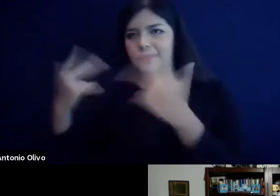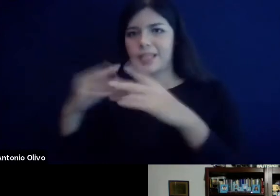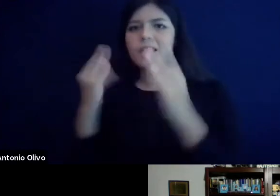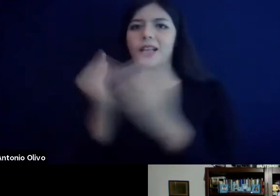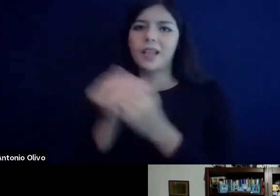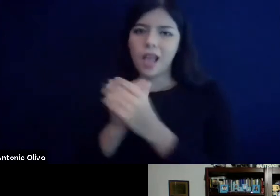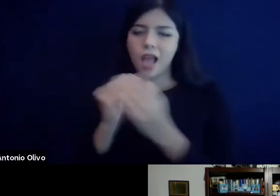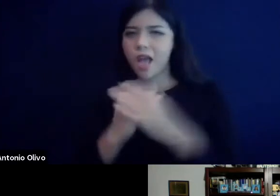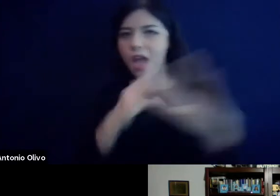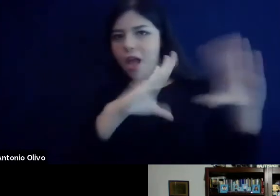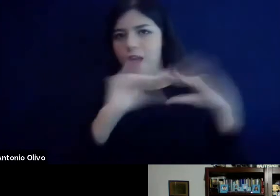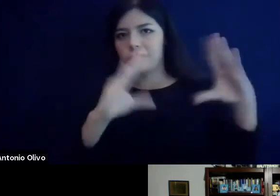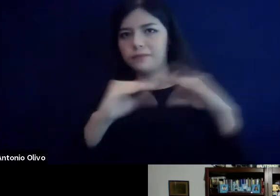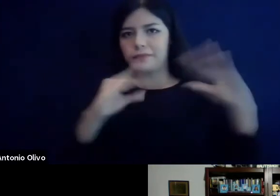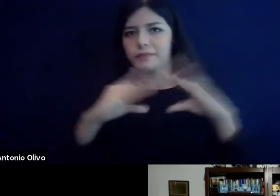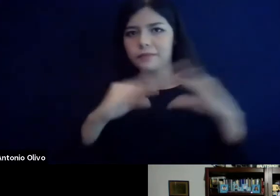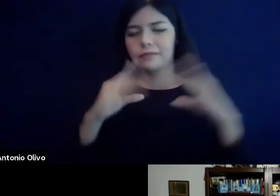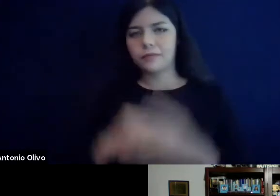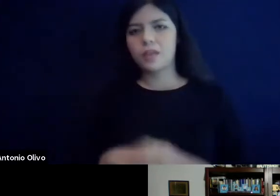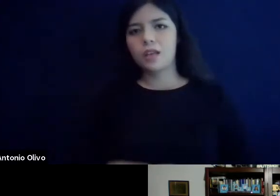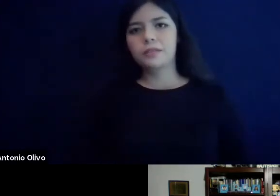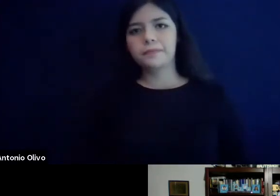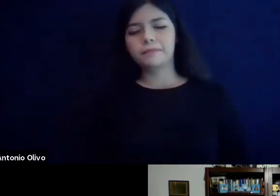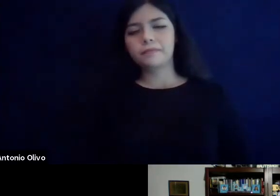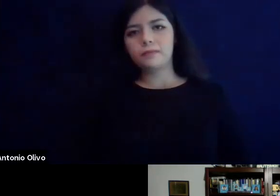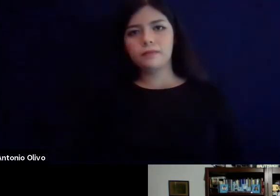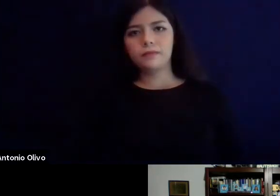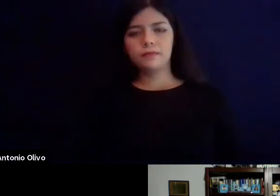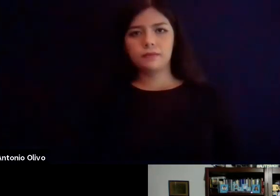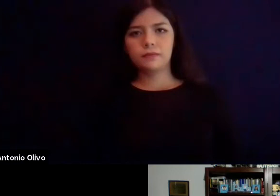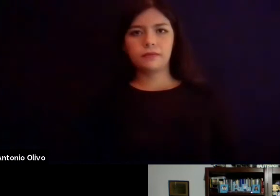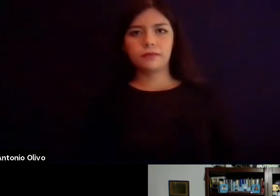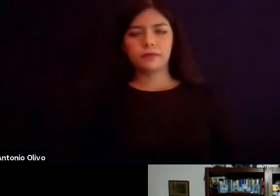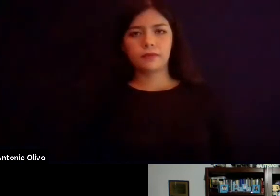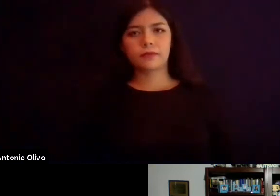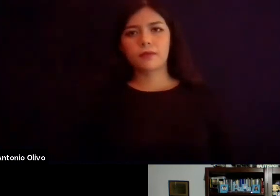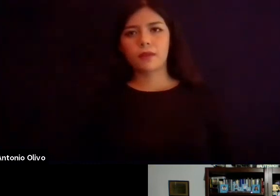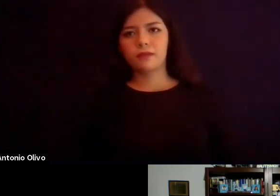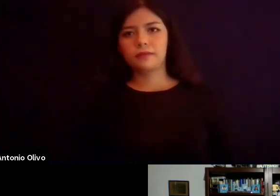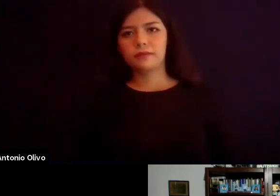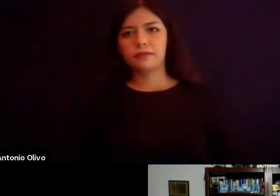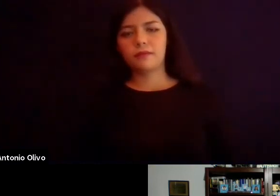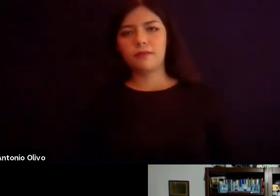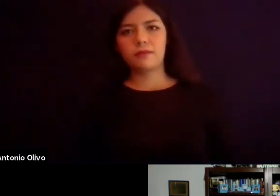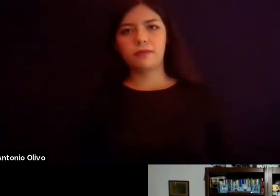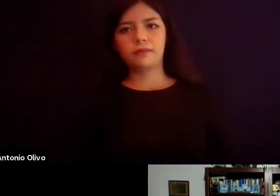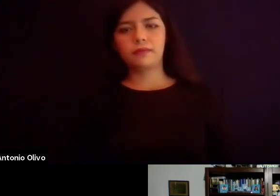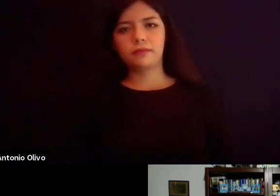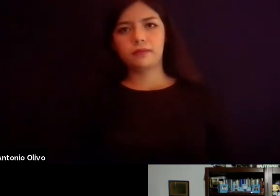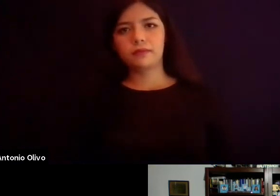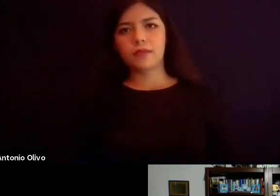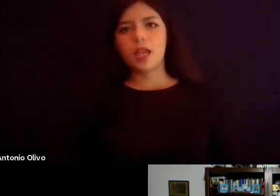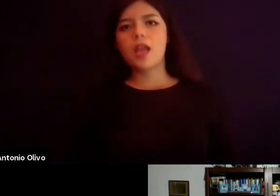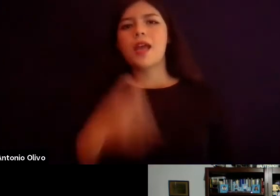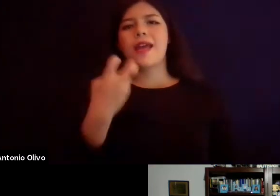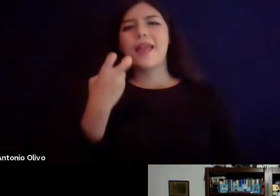como un poquito en la idiosincrasia de sentí yo del pueblo cubano, por lo